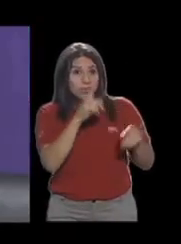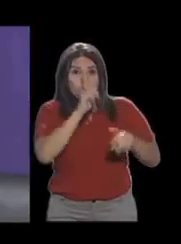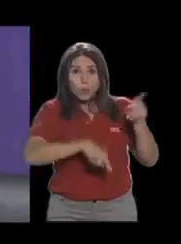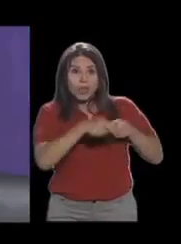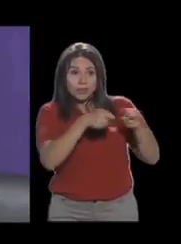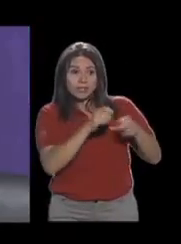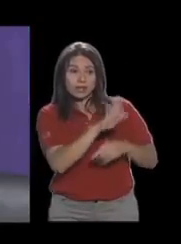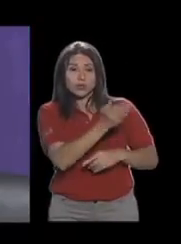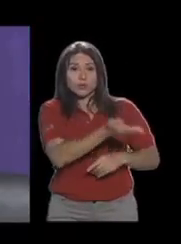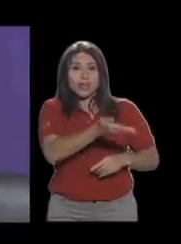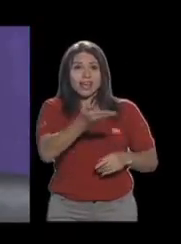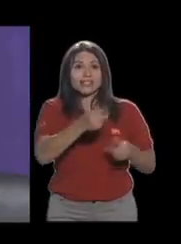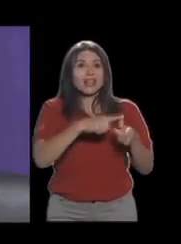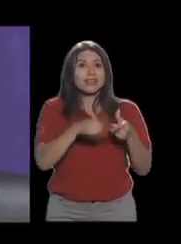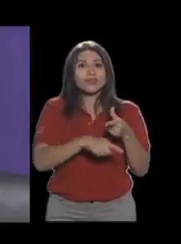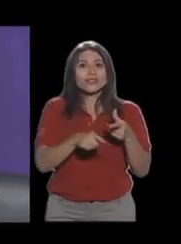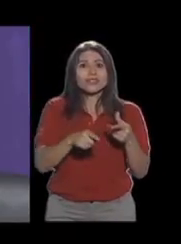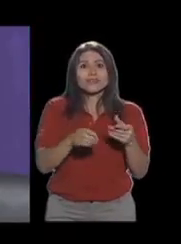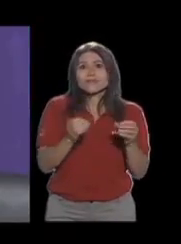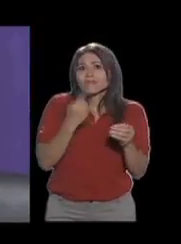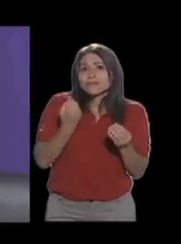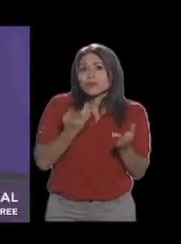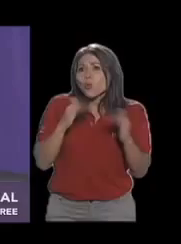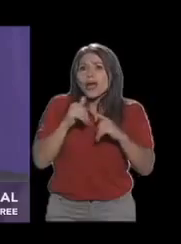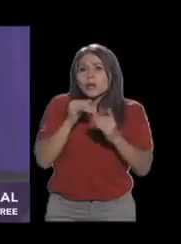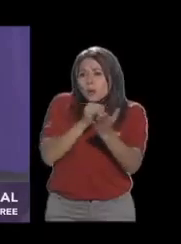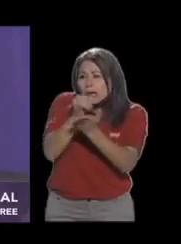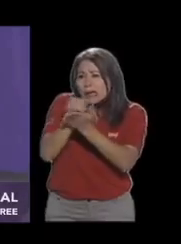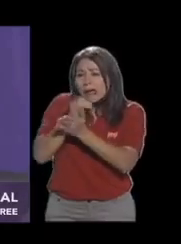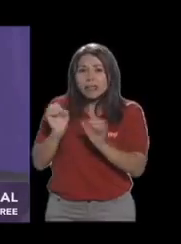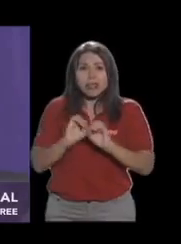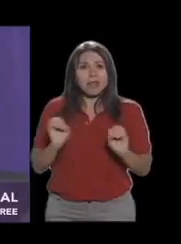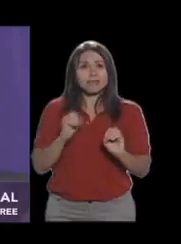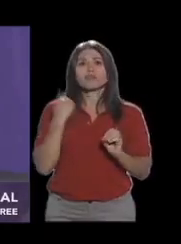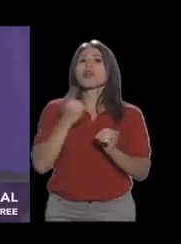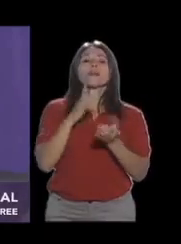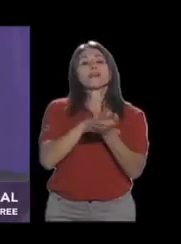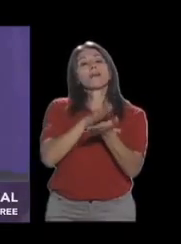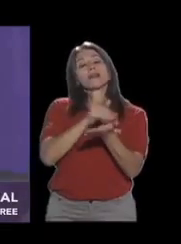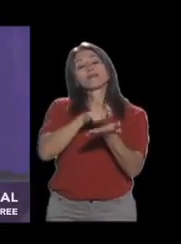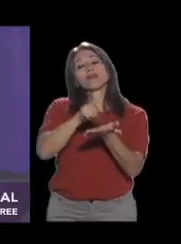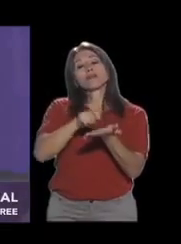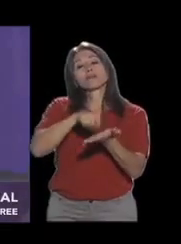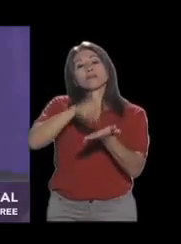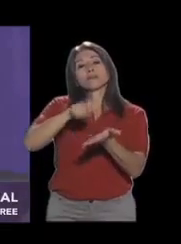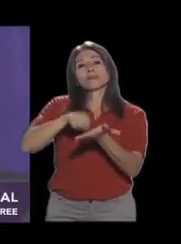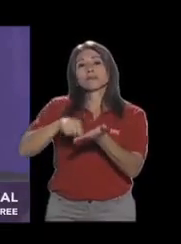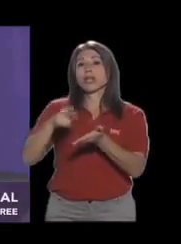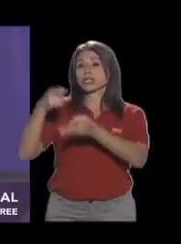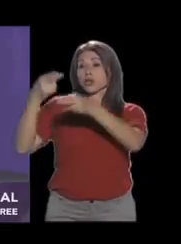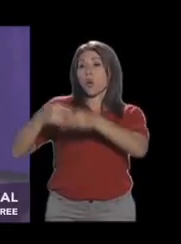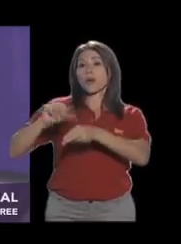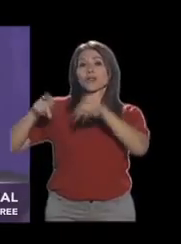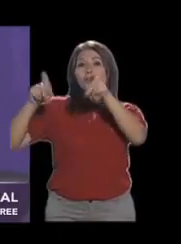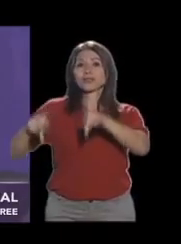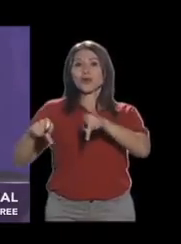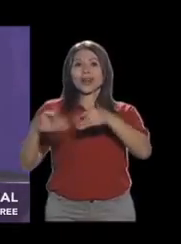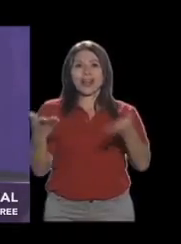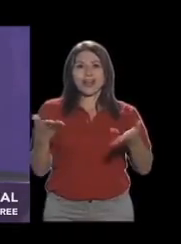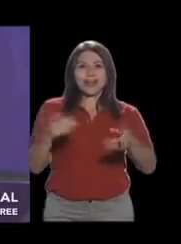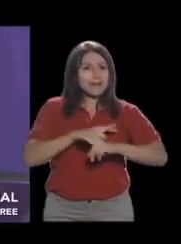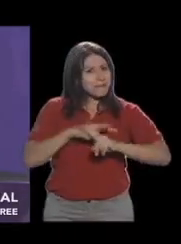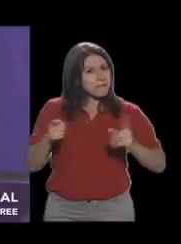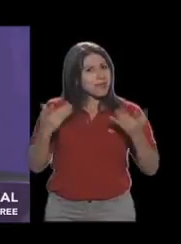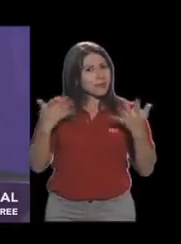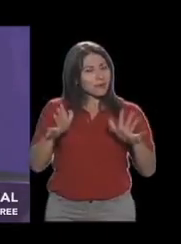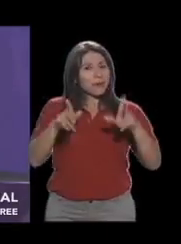sin una entrevista, y esto lo que a partir de un nuevo paradigma, ¿verdad?, donde las personas tienen derecho a la autodeterminación, las personas